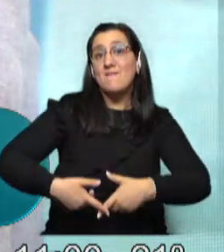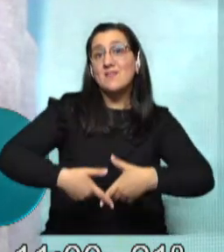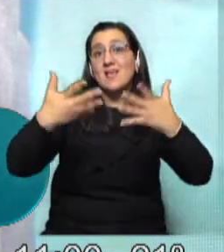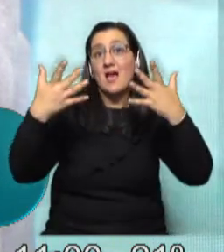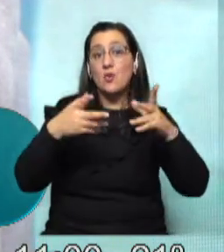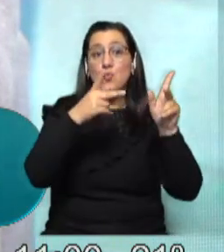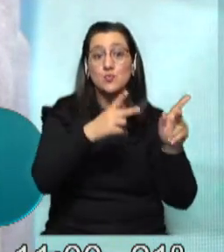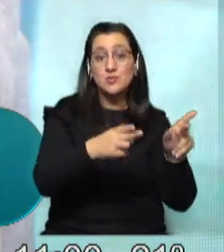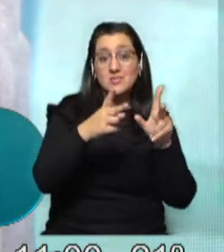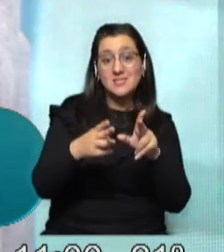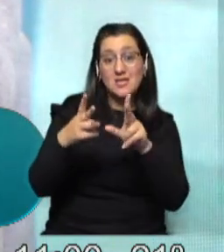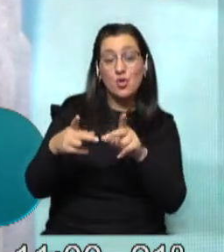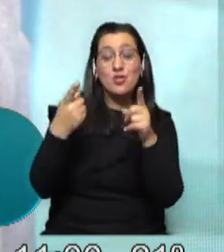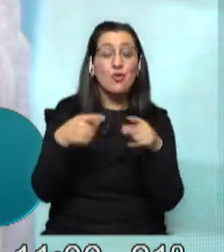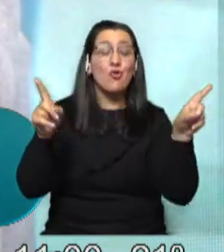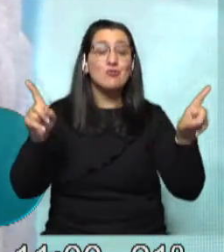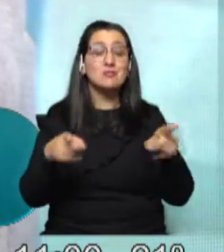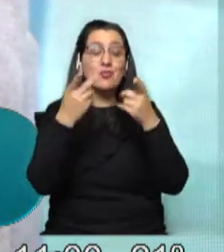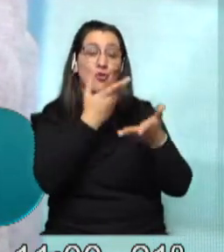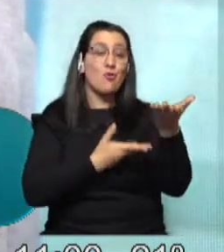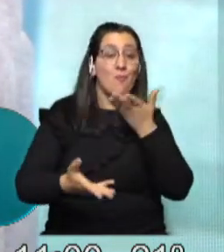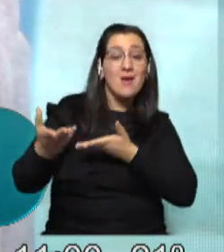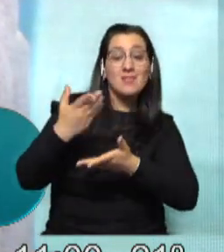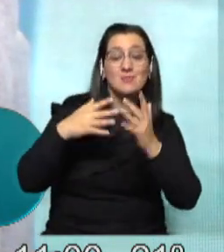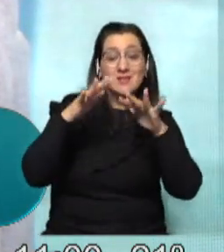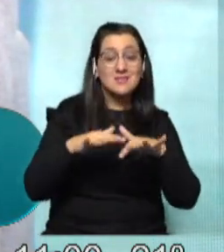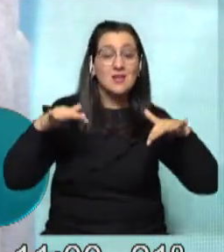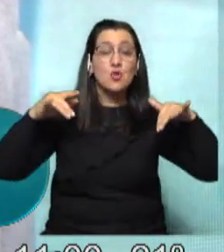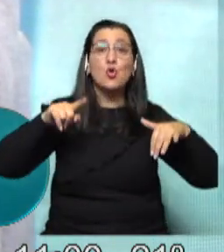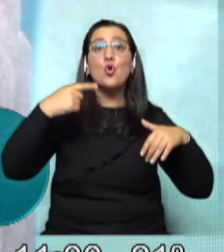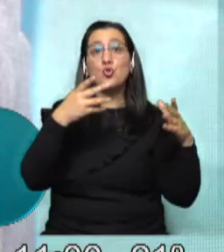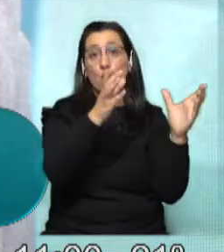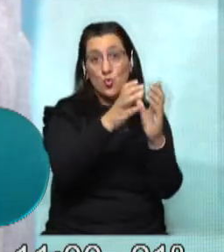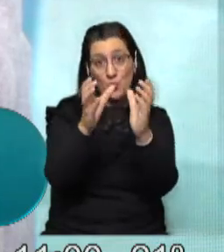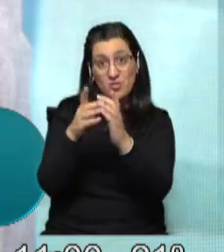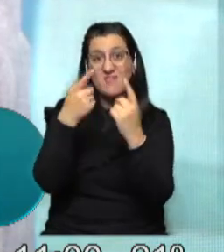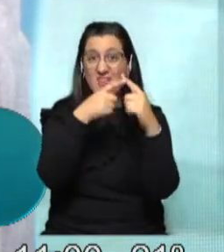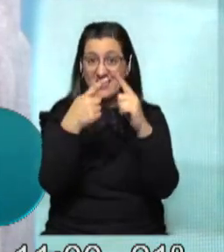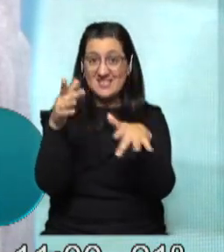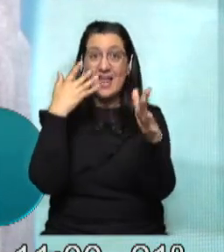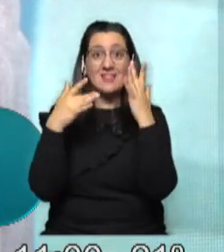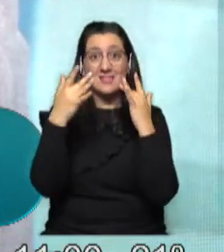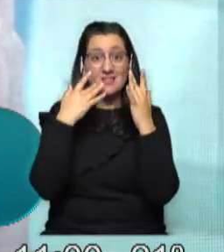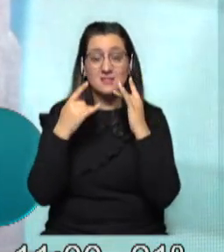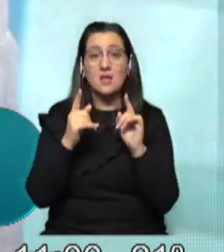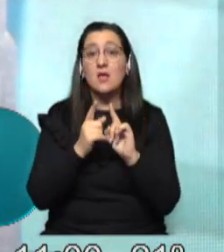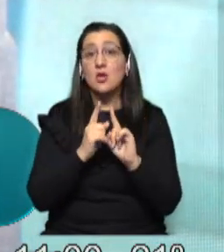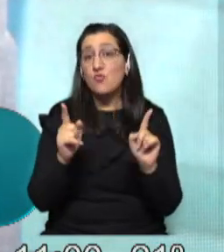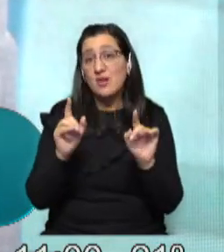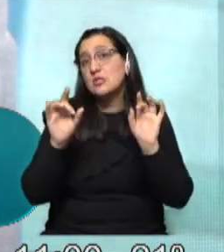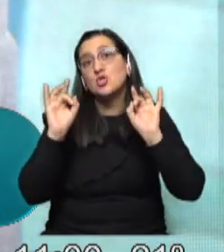un ciclo de conciertos donde compartimos el escenario con otros grupos, con otros artistas, que especialmente no fueran grupos de